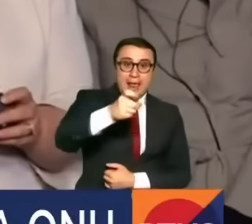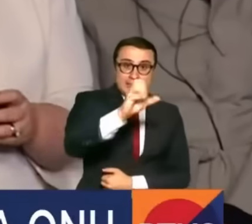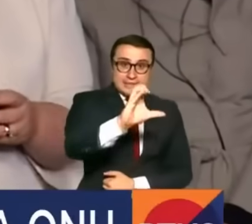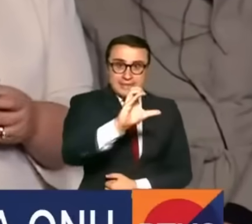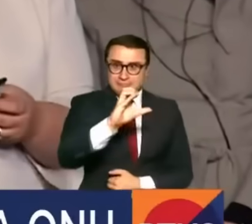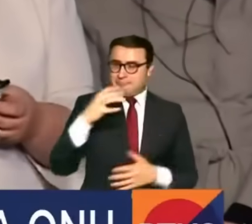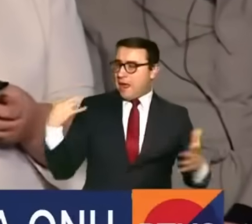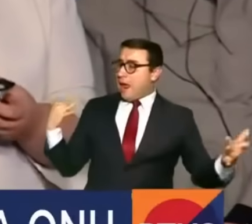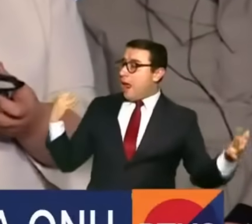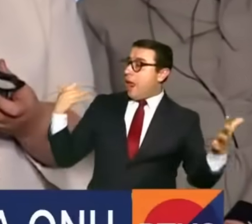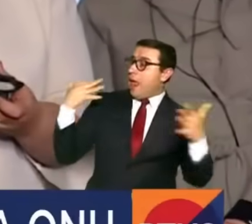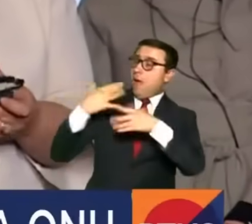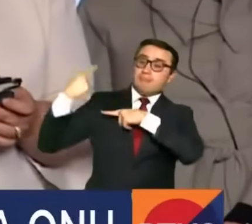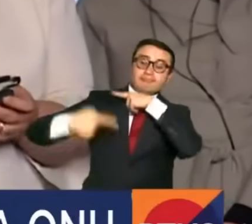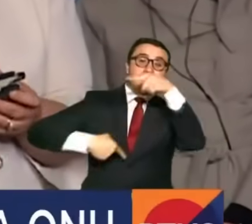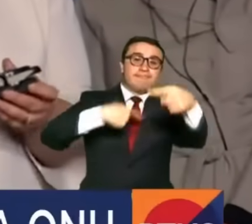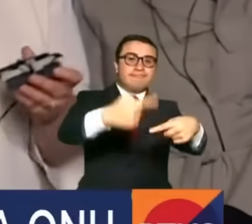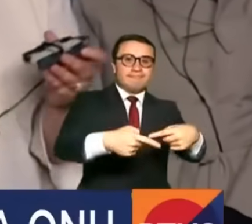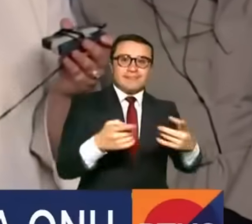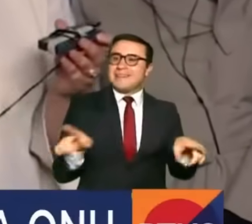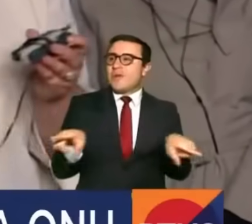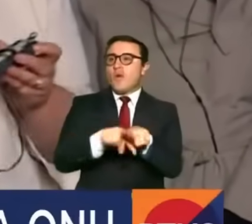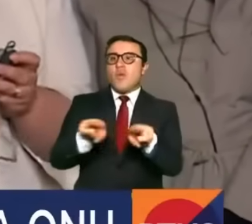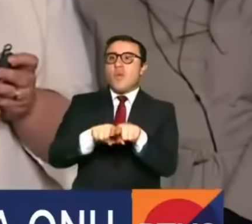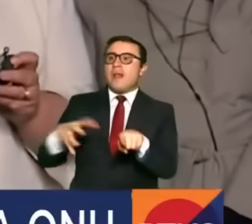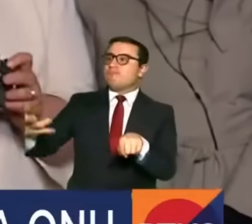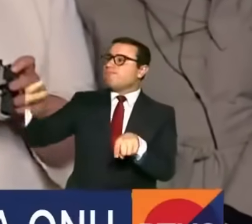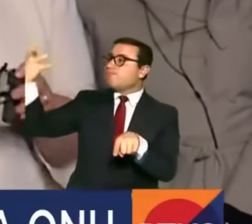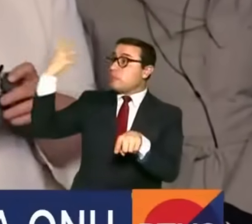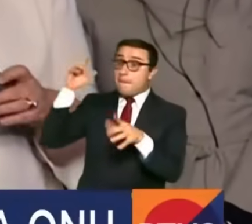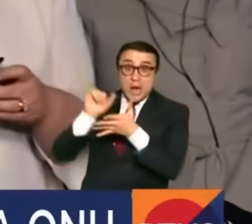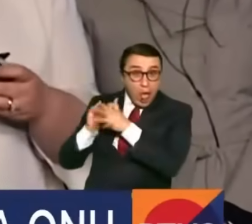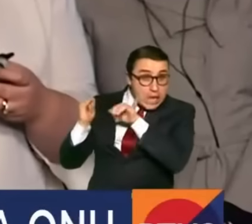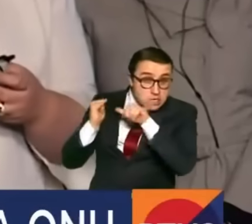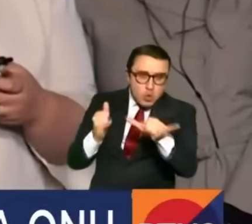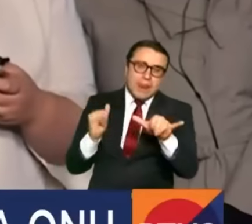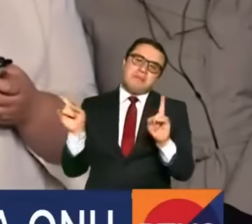Son ecos, como en todas estas organizaciones del pasado, no es exactamente lo mismo.